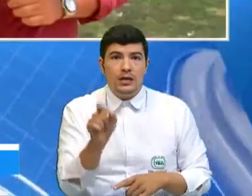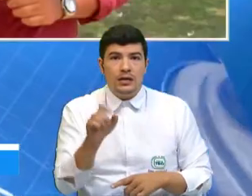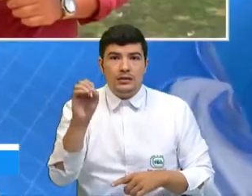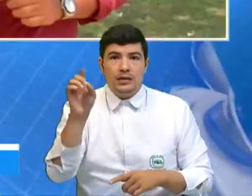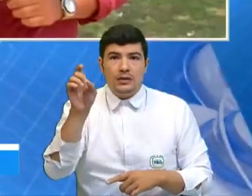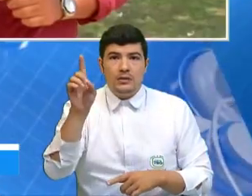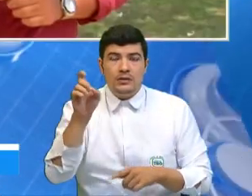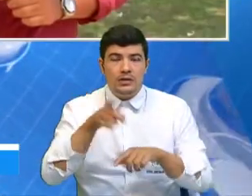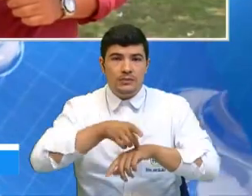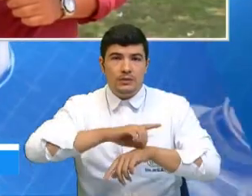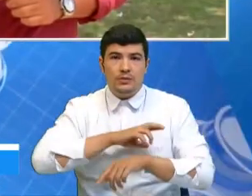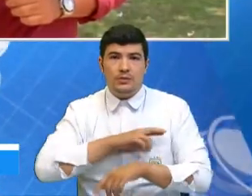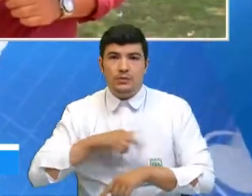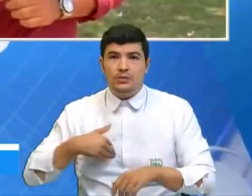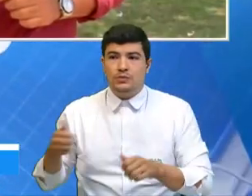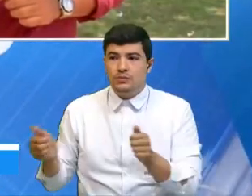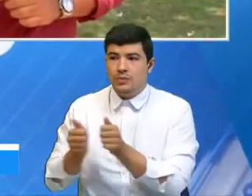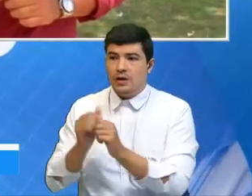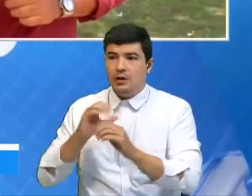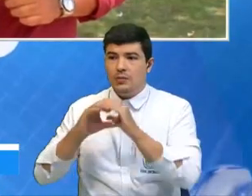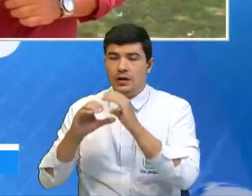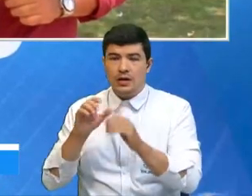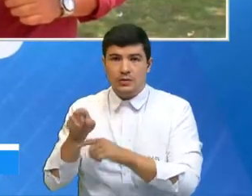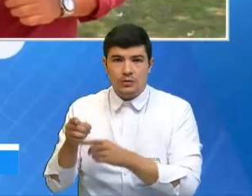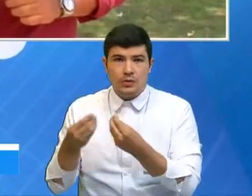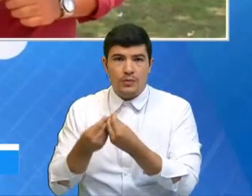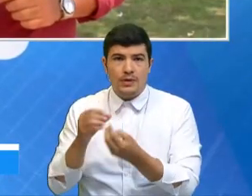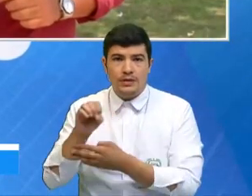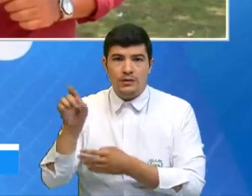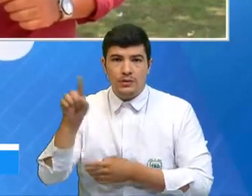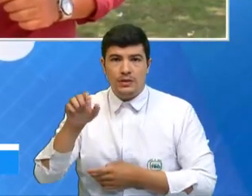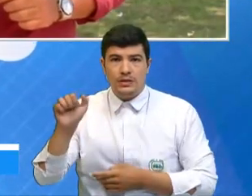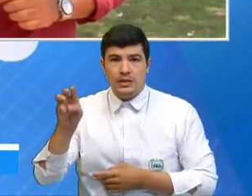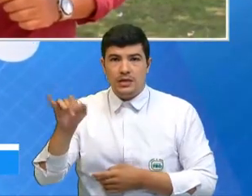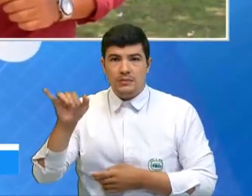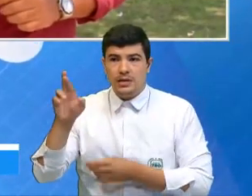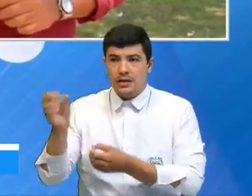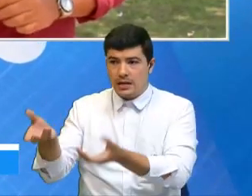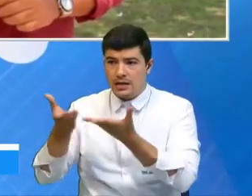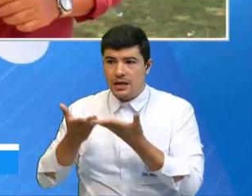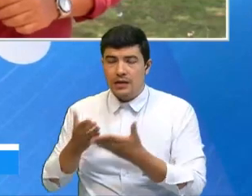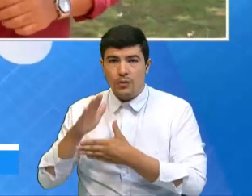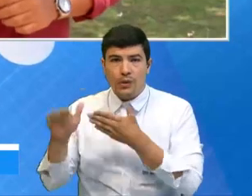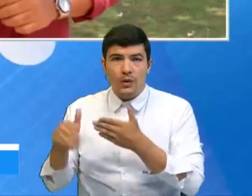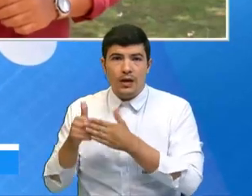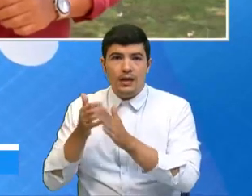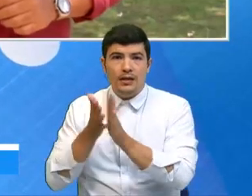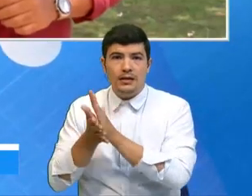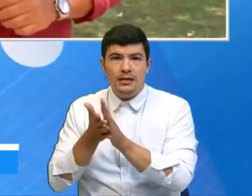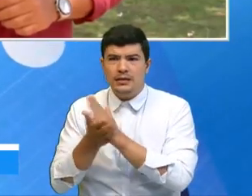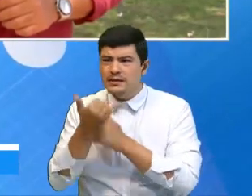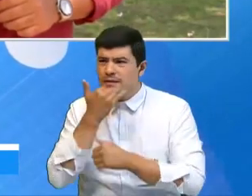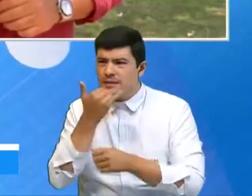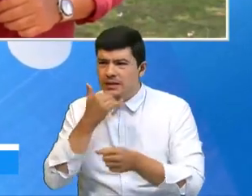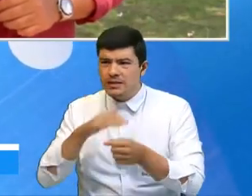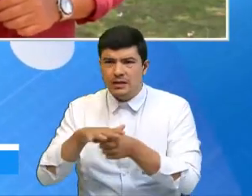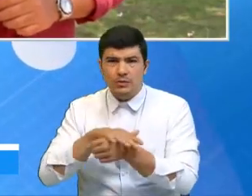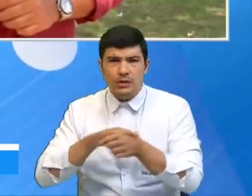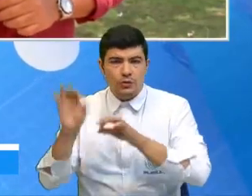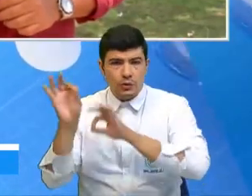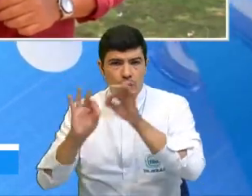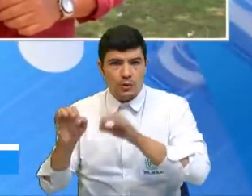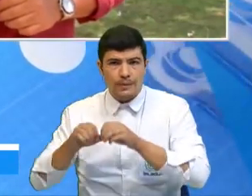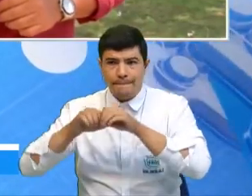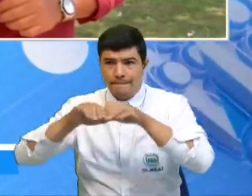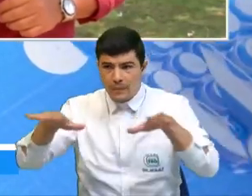establecemos comunicación con nuestro compañero Samir Castillo, quien nos amplía detalles de la situación real de orden público que se presenta en el